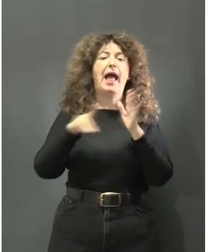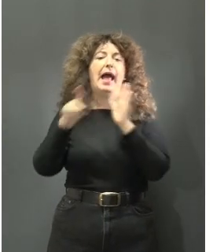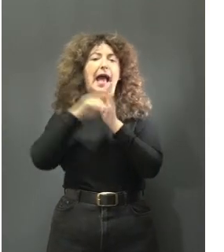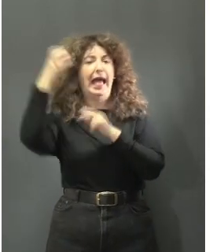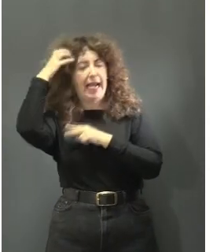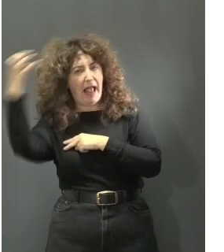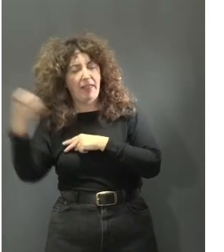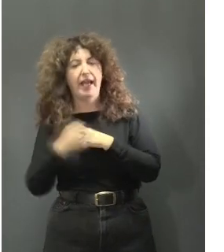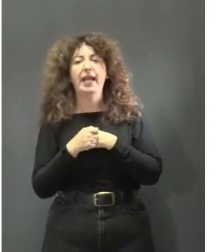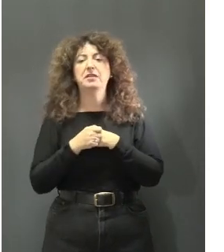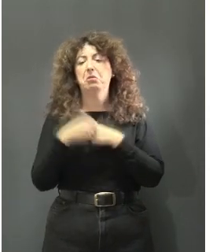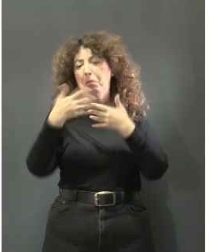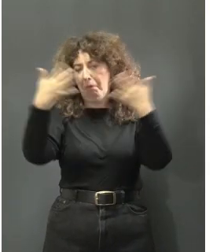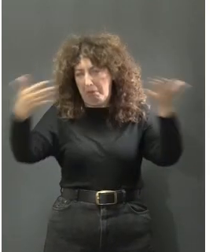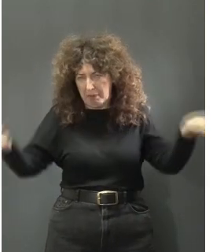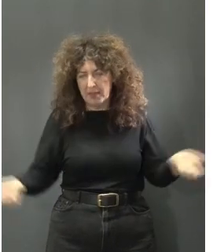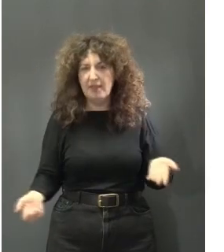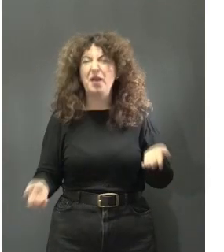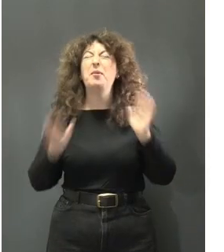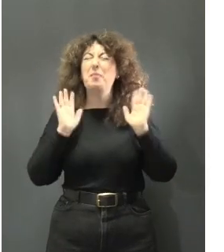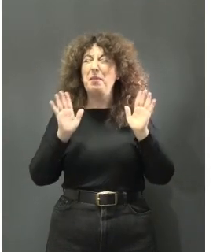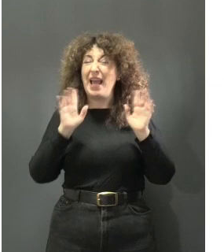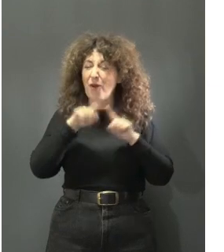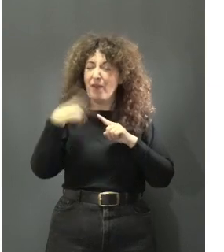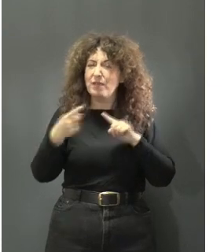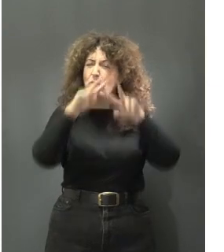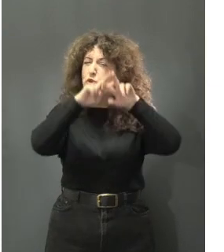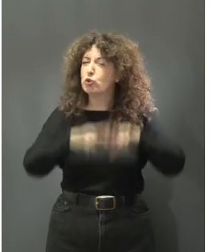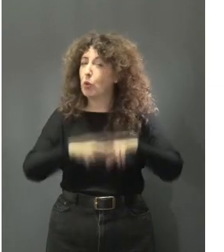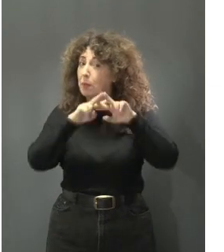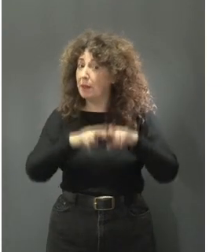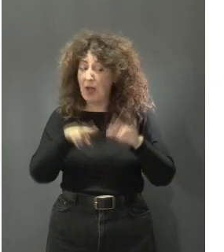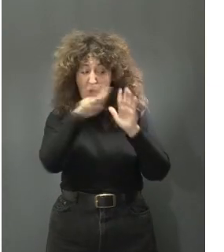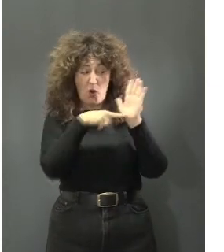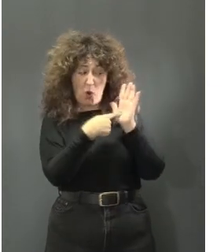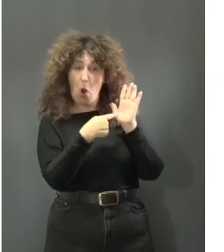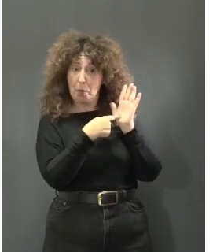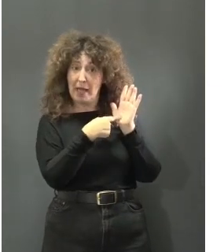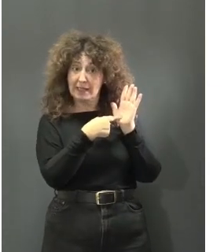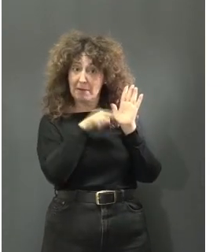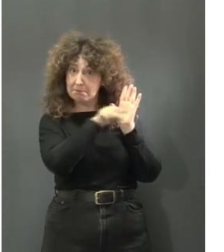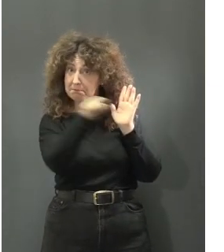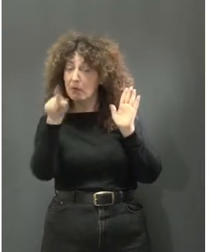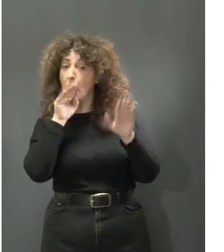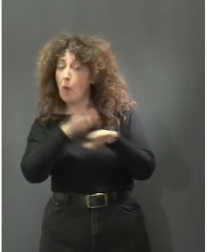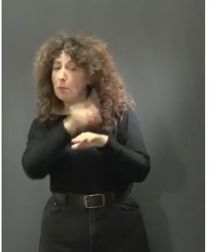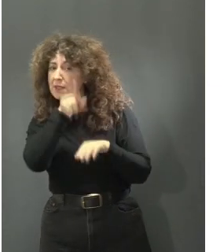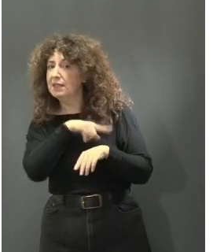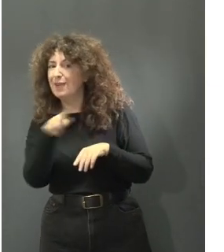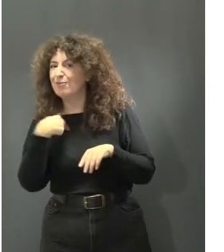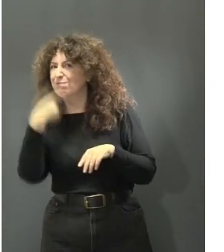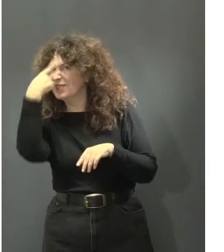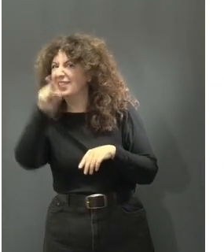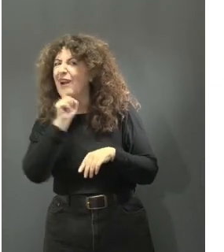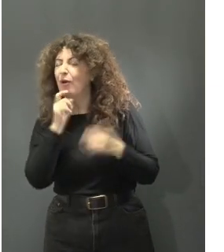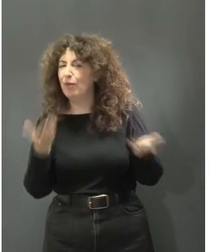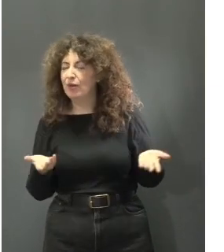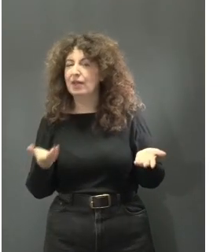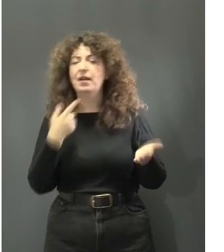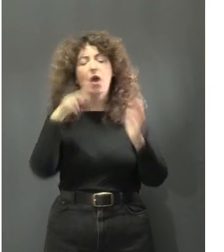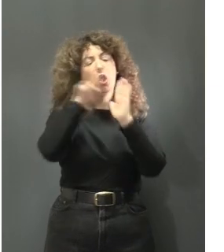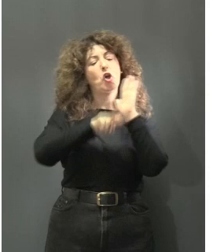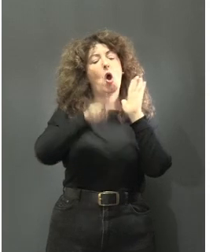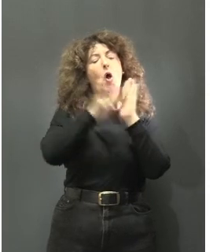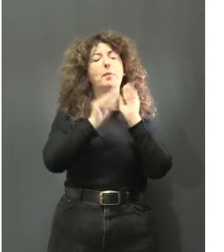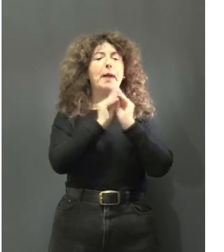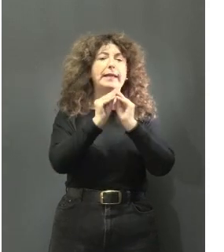veces ¿cómo se supervisa o cómo sé yo que esa normativa realmente se está cumpliendo, ¿no? Se hacen normativas